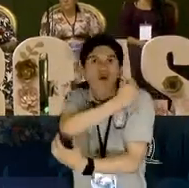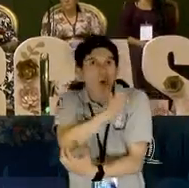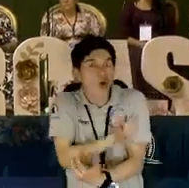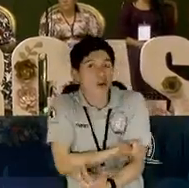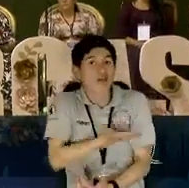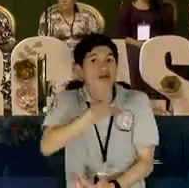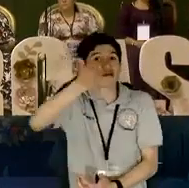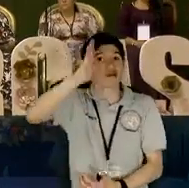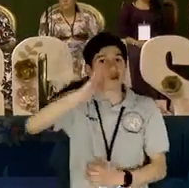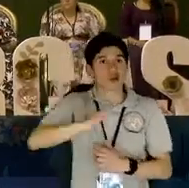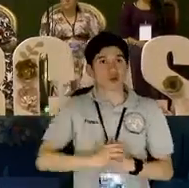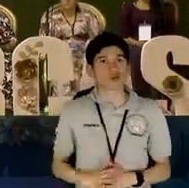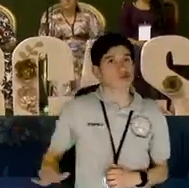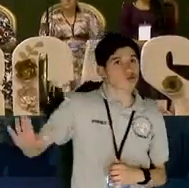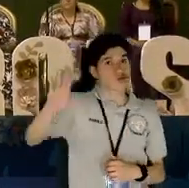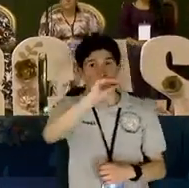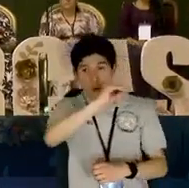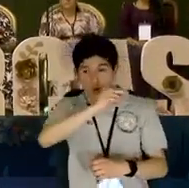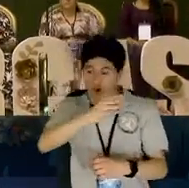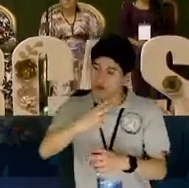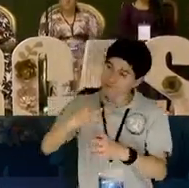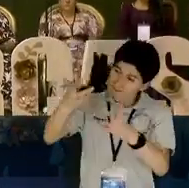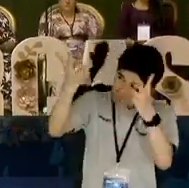La iglesia está sujeta a esa autoridad.